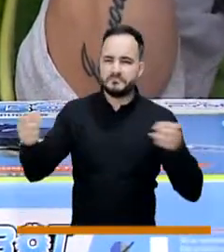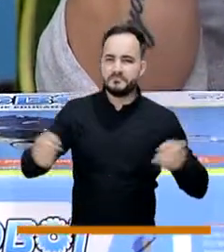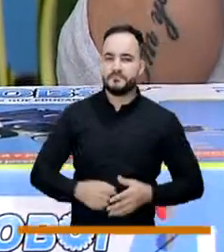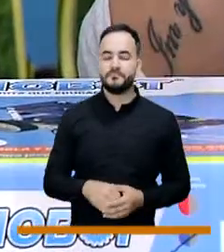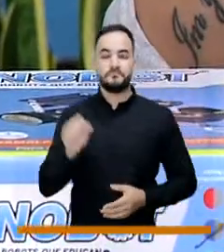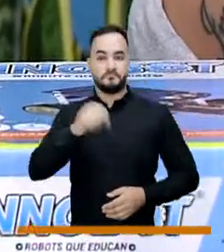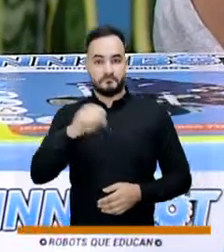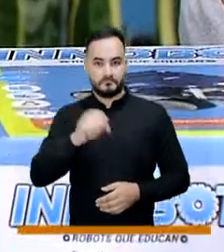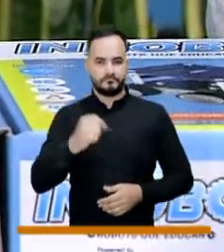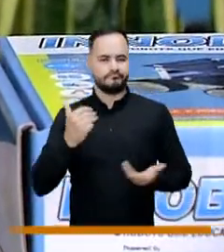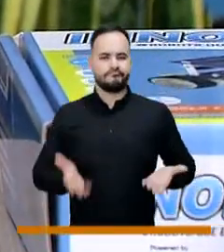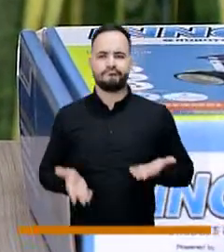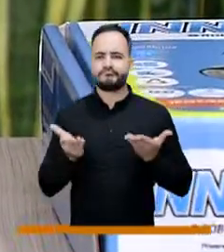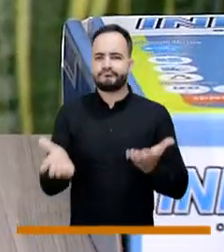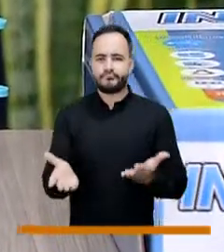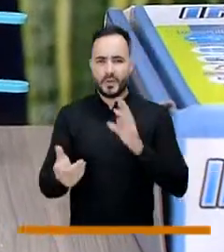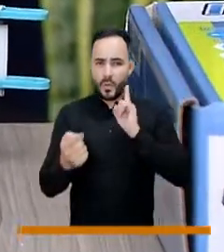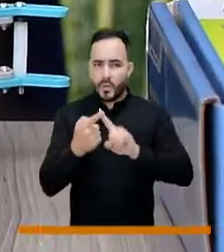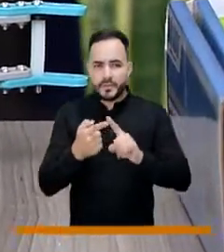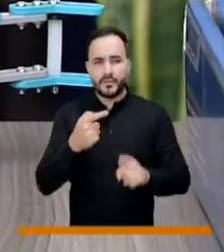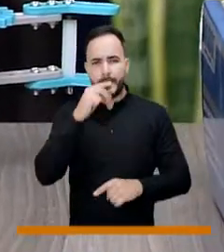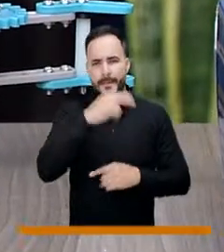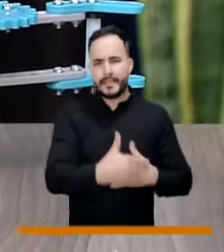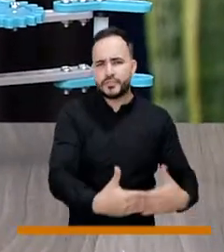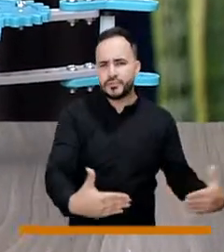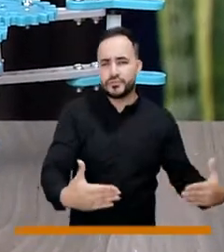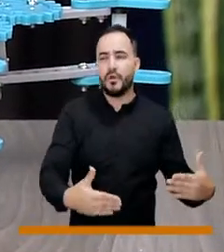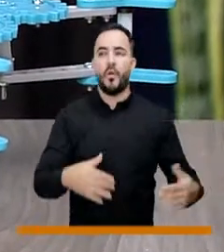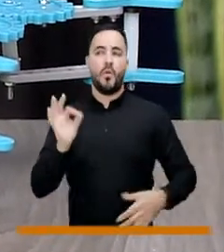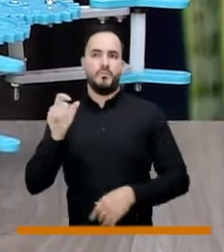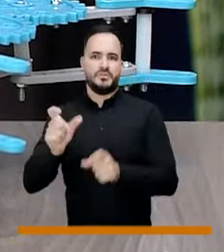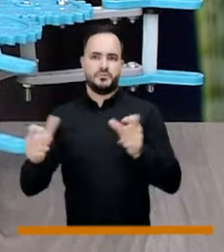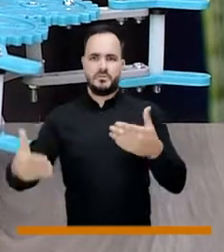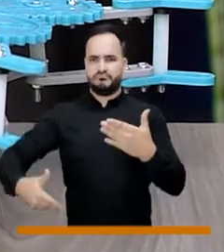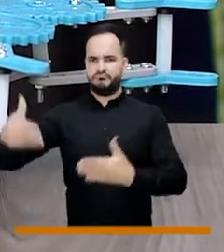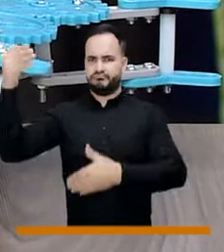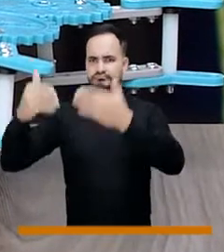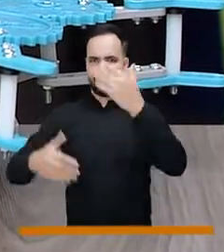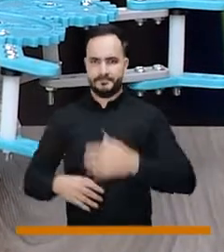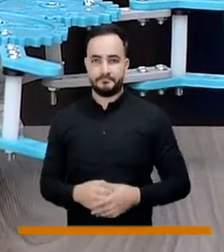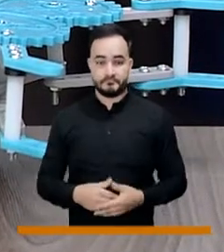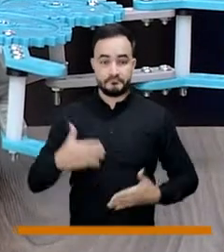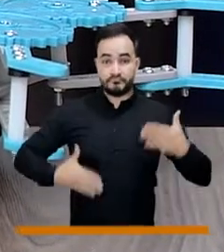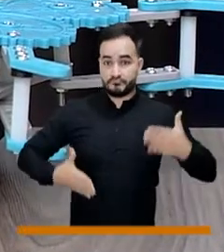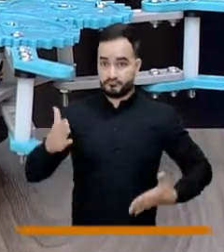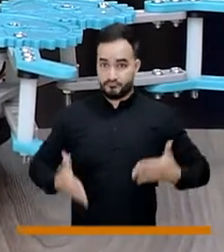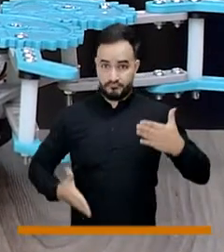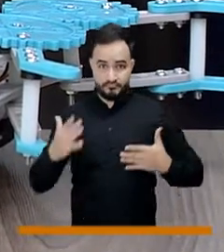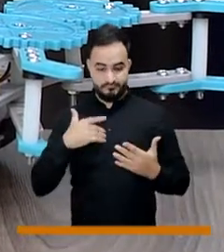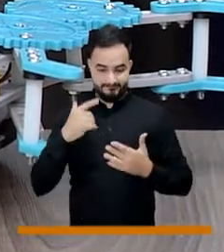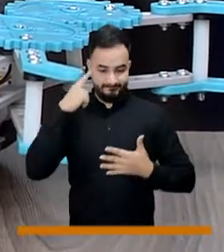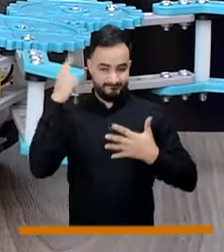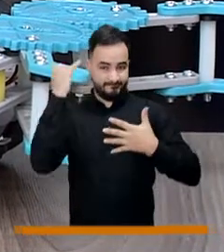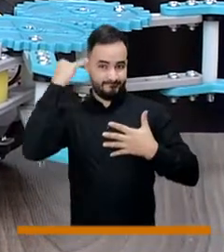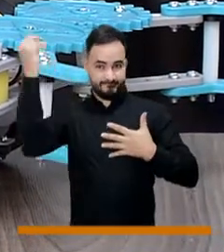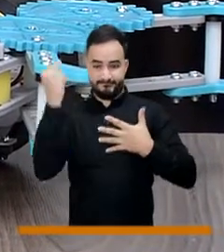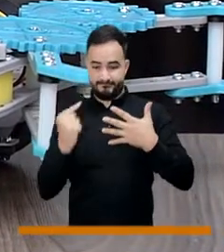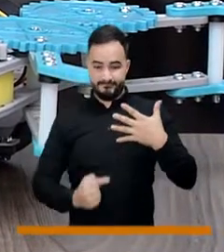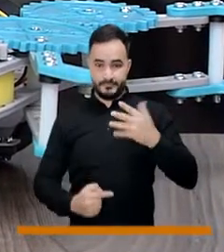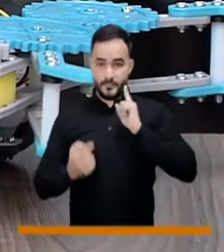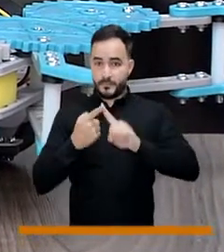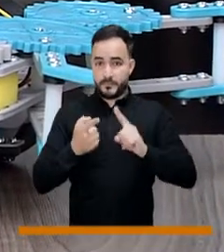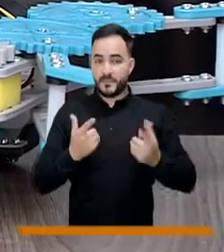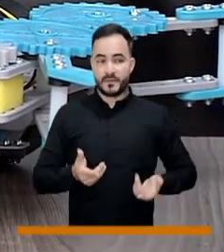desde los más chiquiticos hasta los que están grandes. Utilizamos la robótica educativa como una